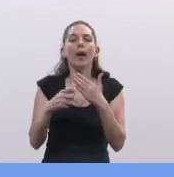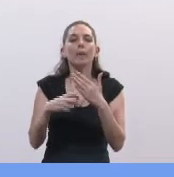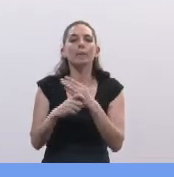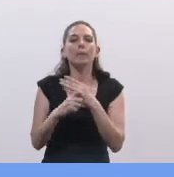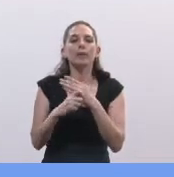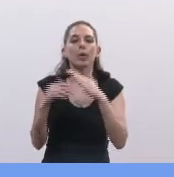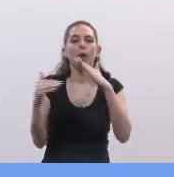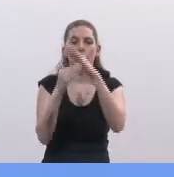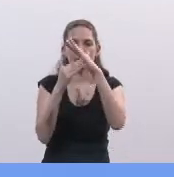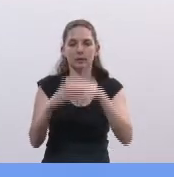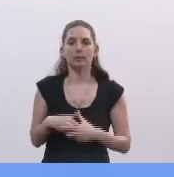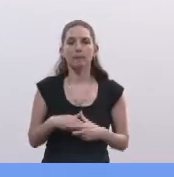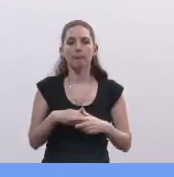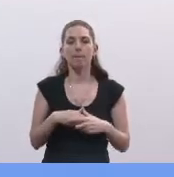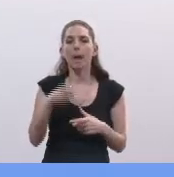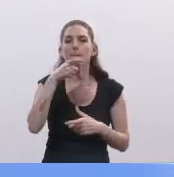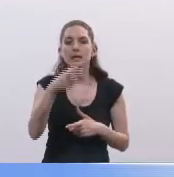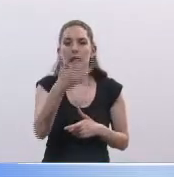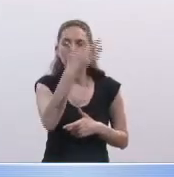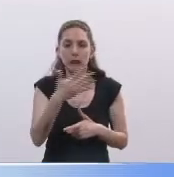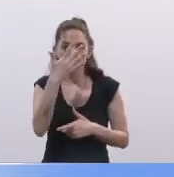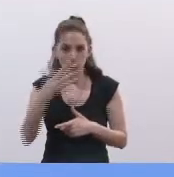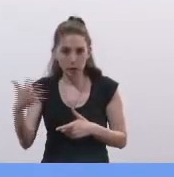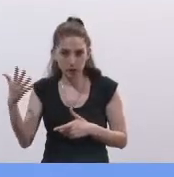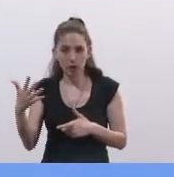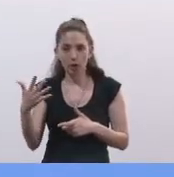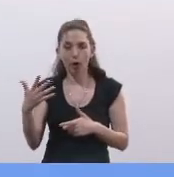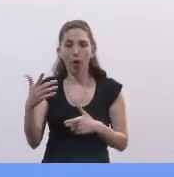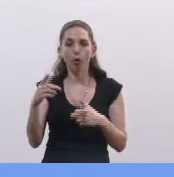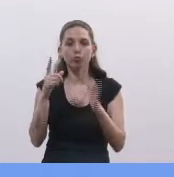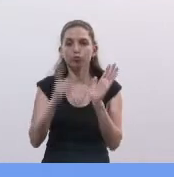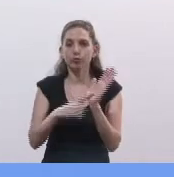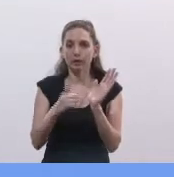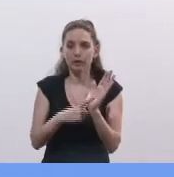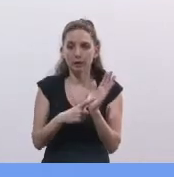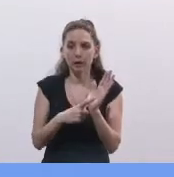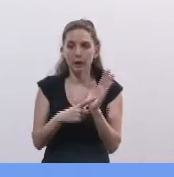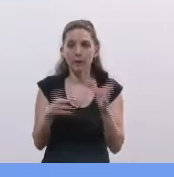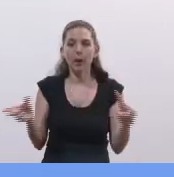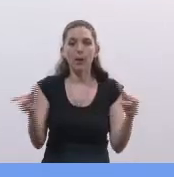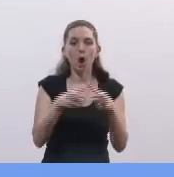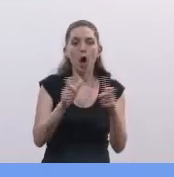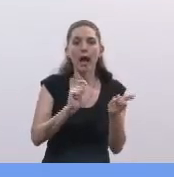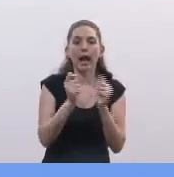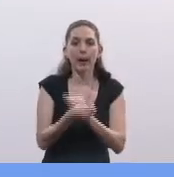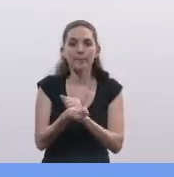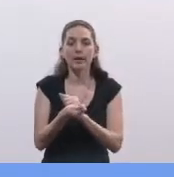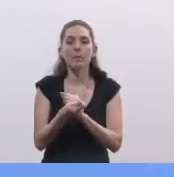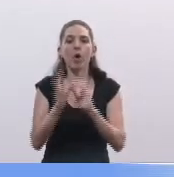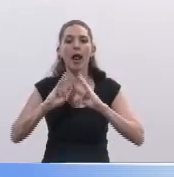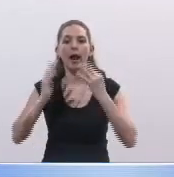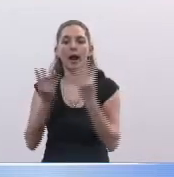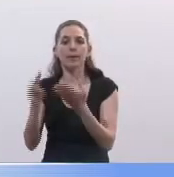ese mensaje, el 555, tuvo un dictamen del bloque de Cambiemos en la Cámara de